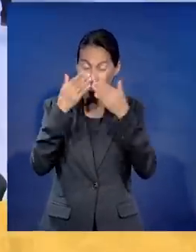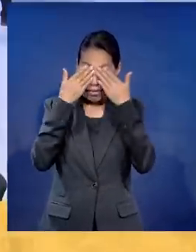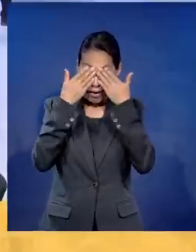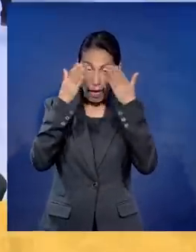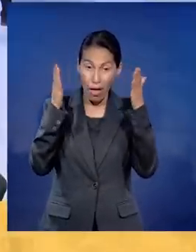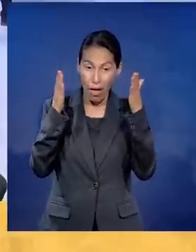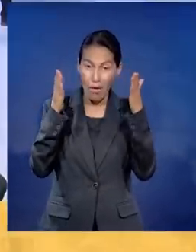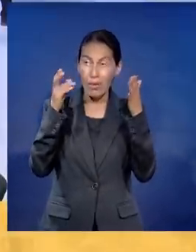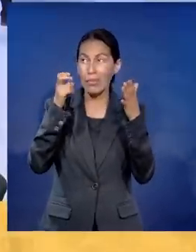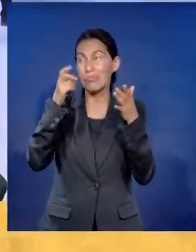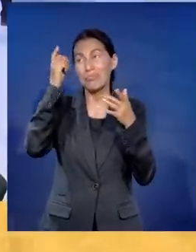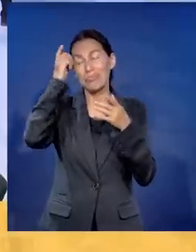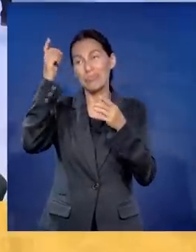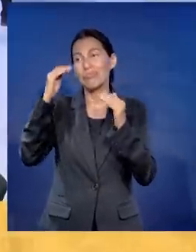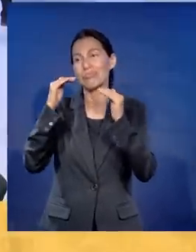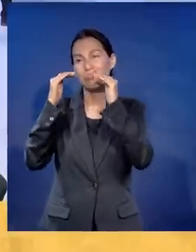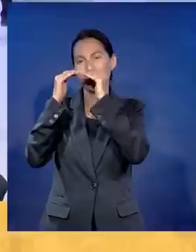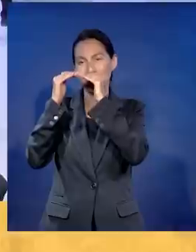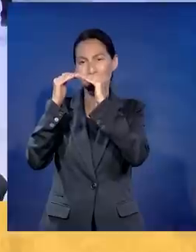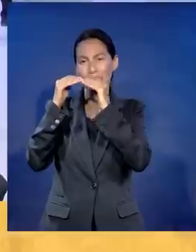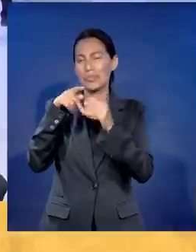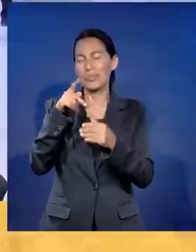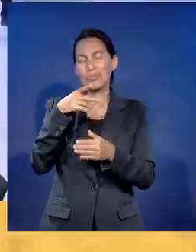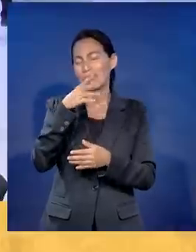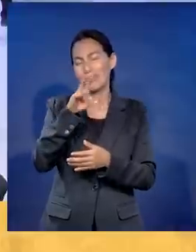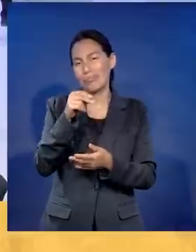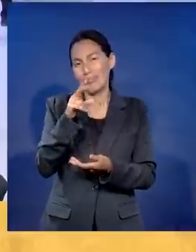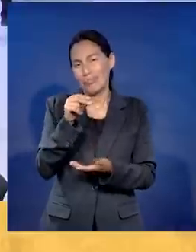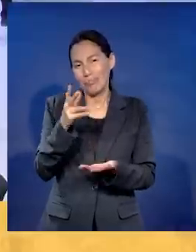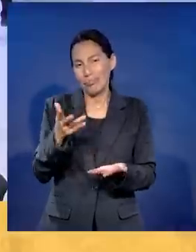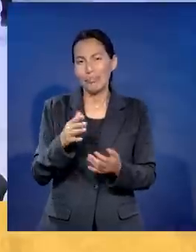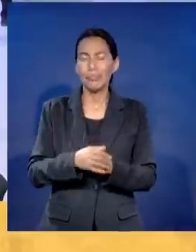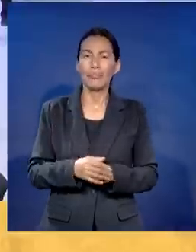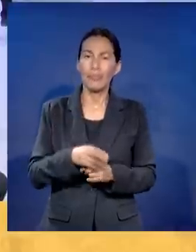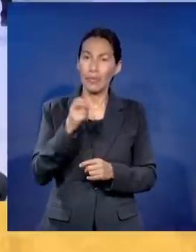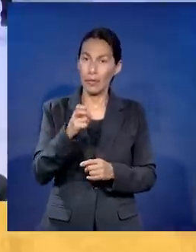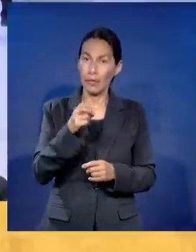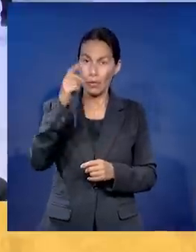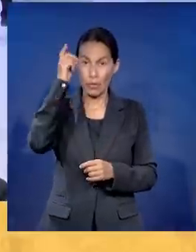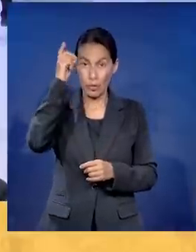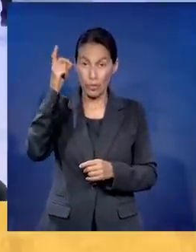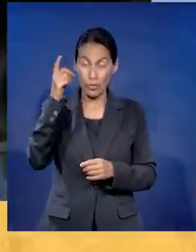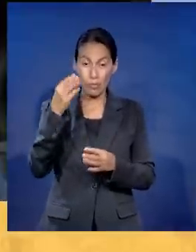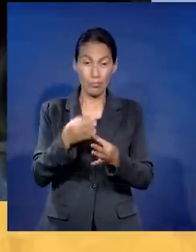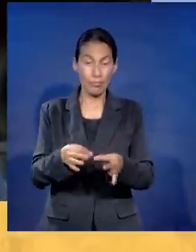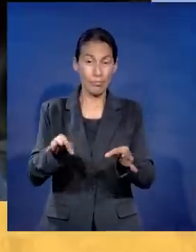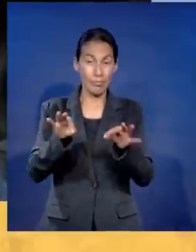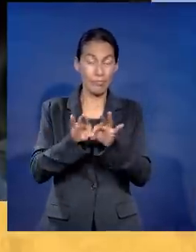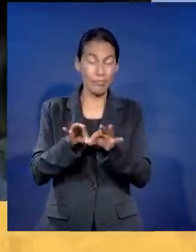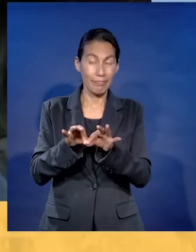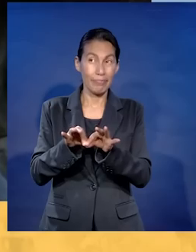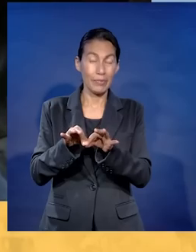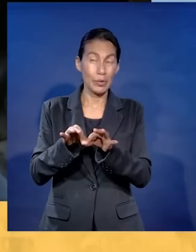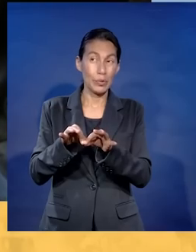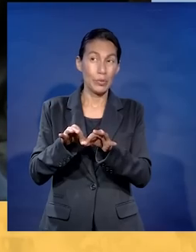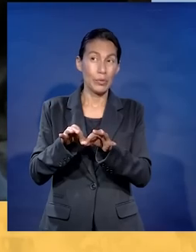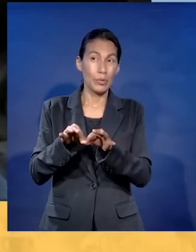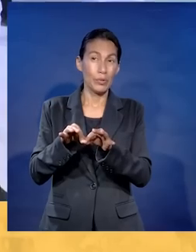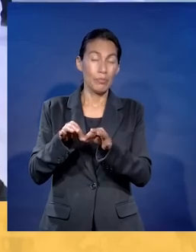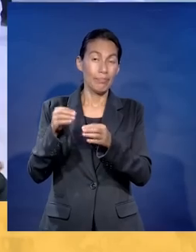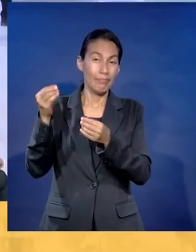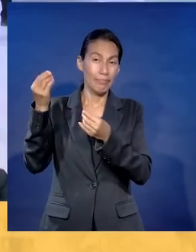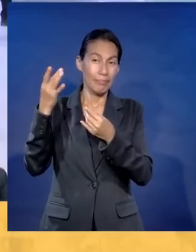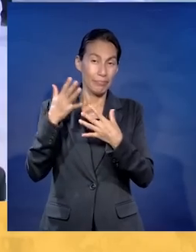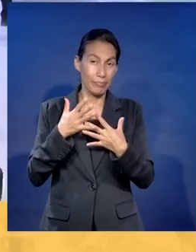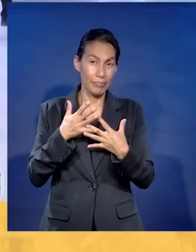lo sepamos seríamos Dios pero no somos entonces Dios nos ha dado otra facultad importante esta